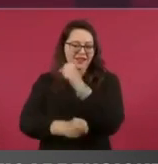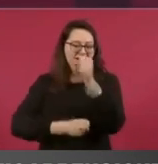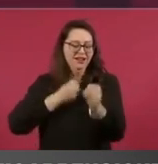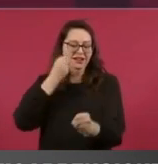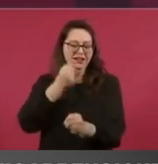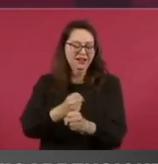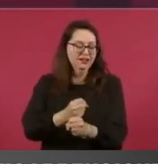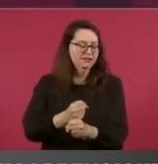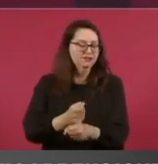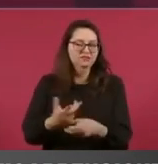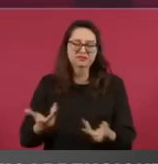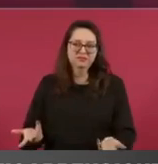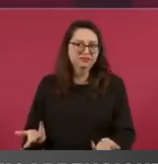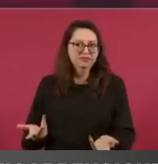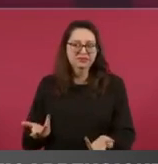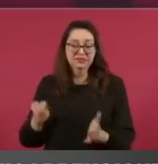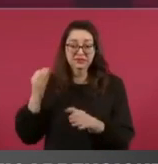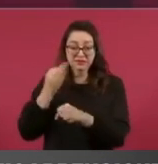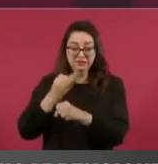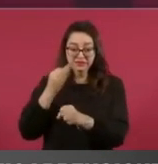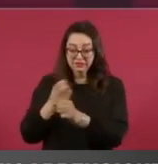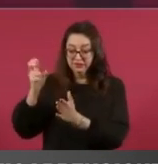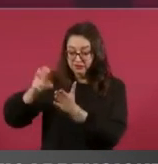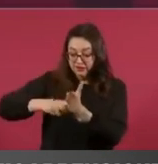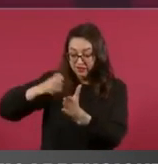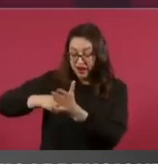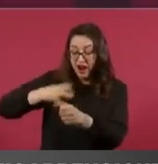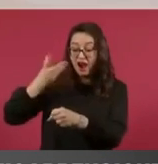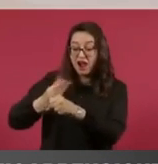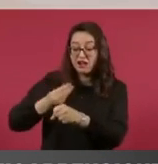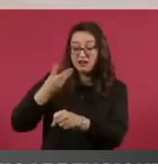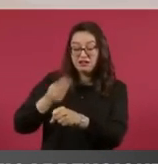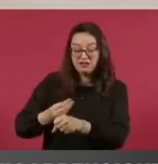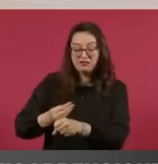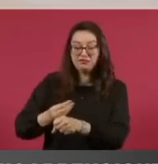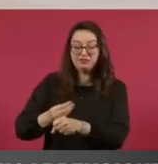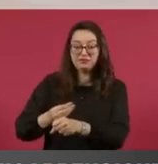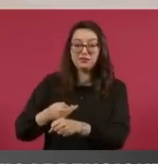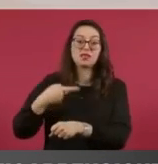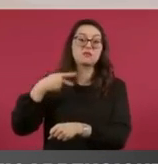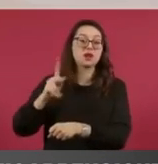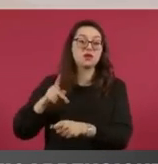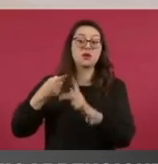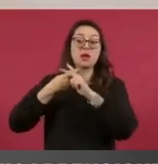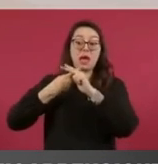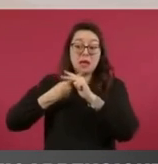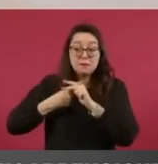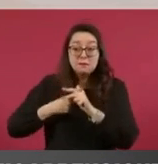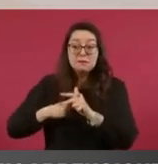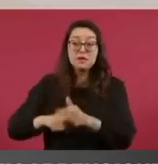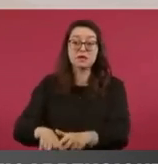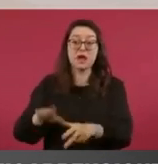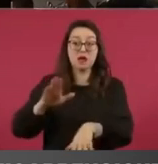va a pegar fuerte a partir del sexenio próximo.